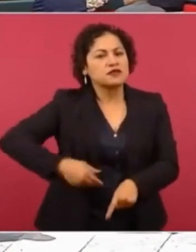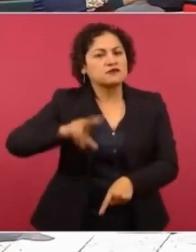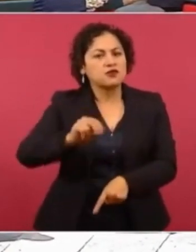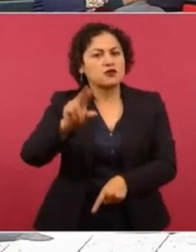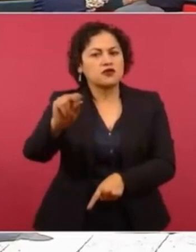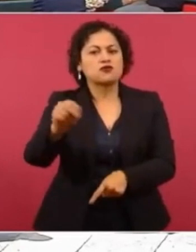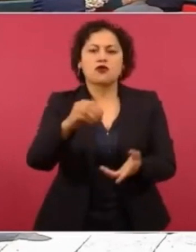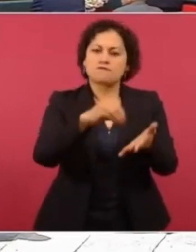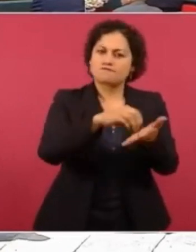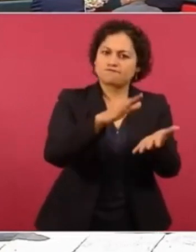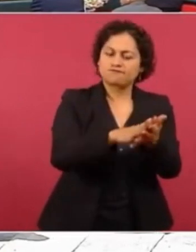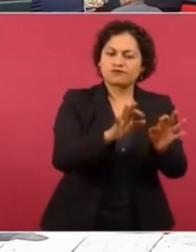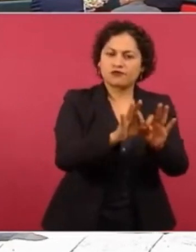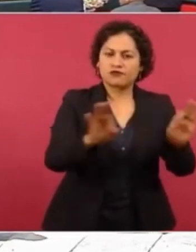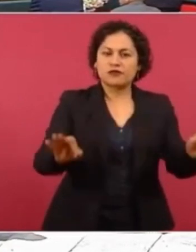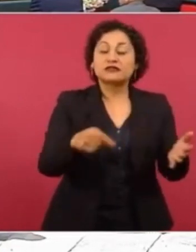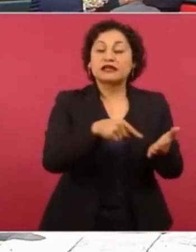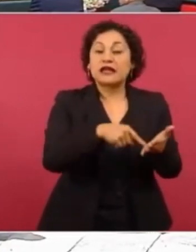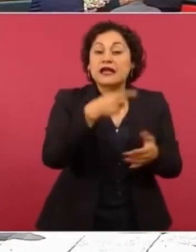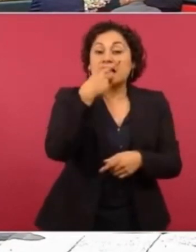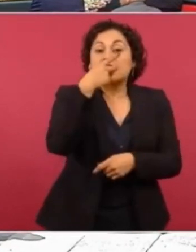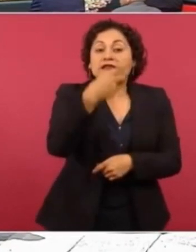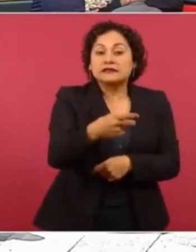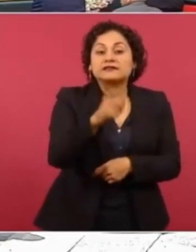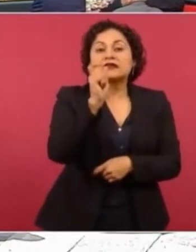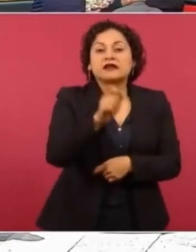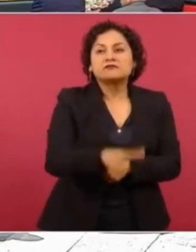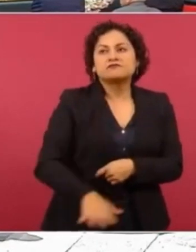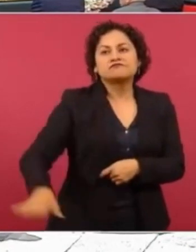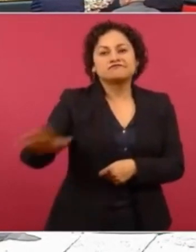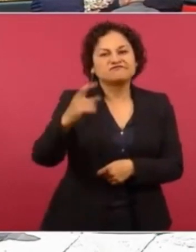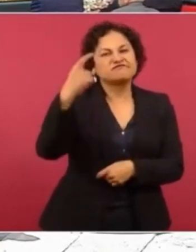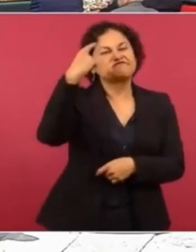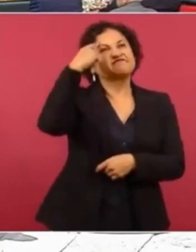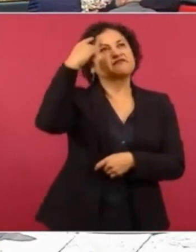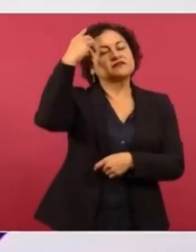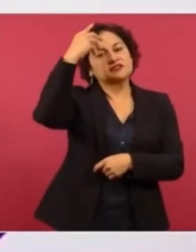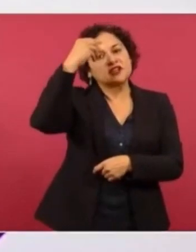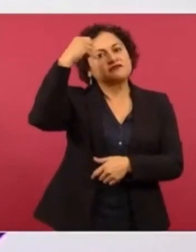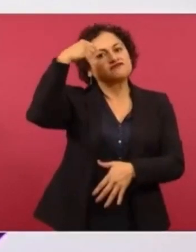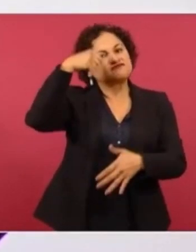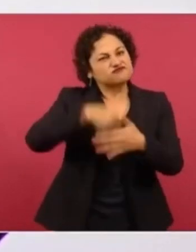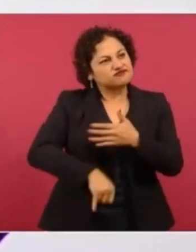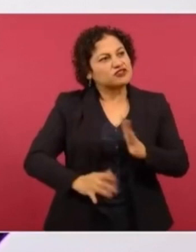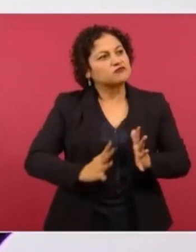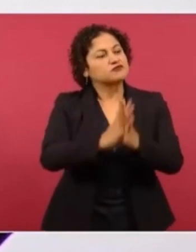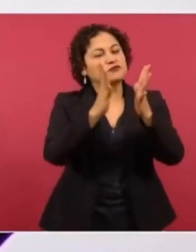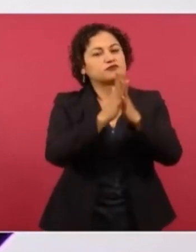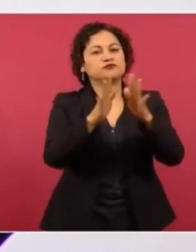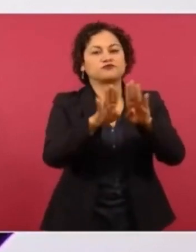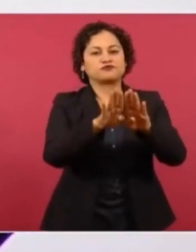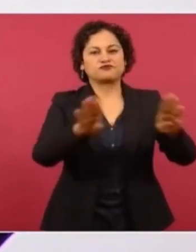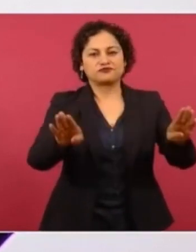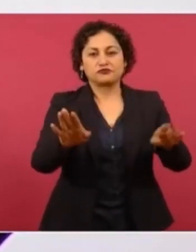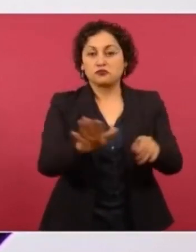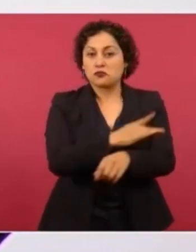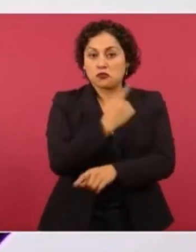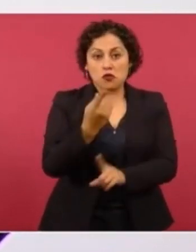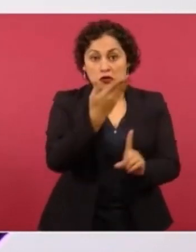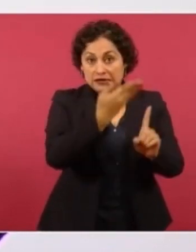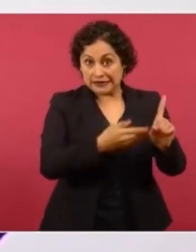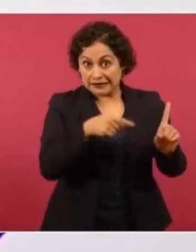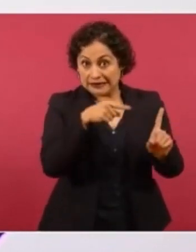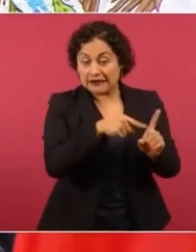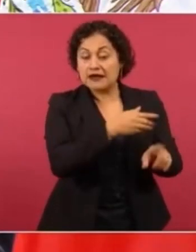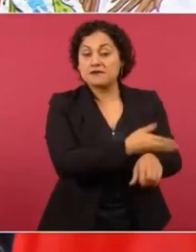memoria Nacional para la creación de una verdadera conciencia democrática Madero consideraba que México debía